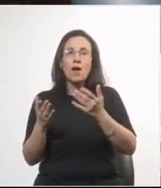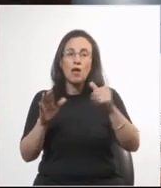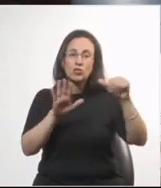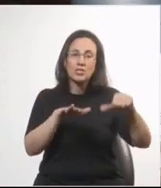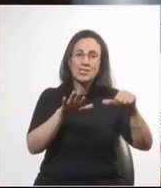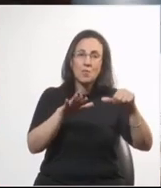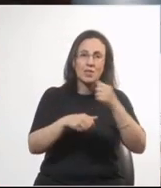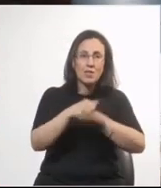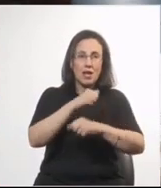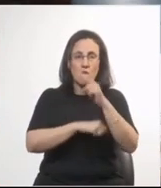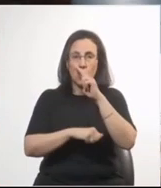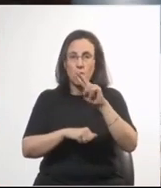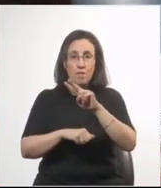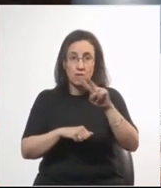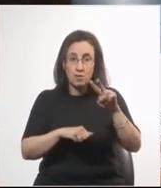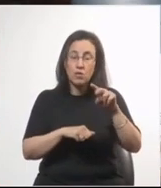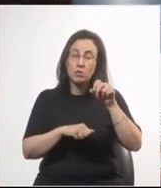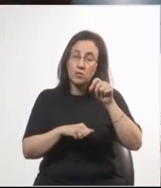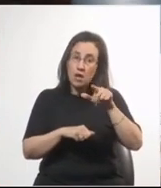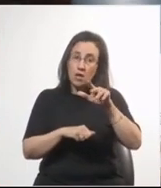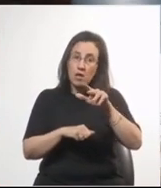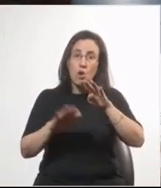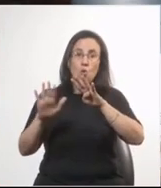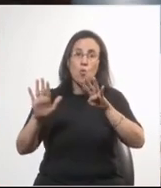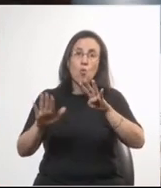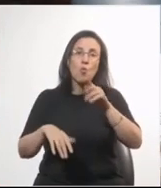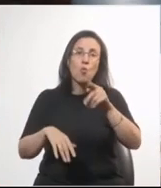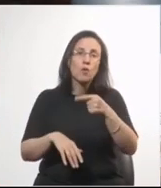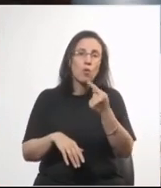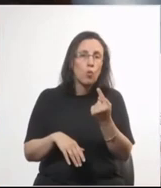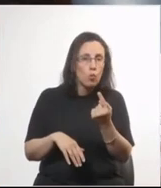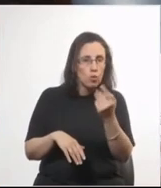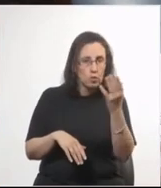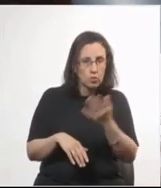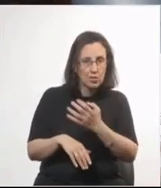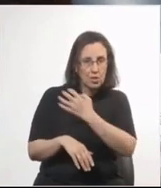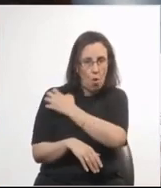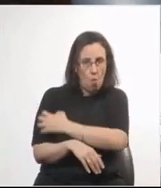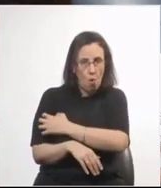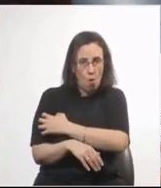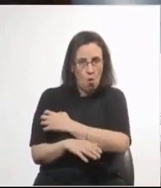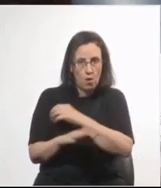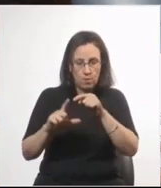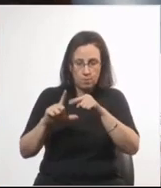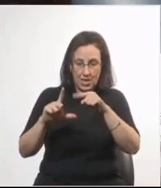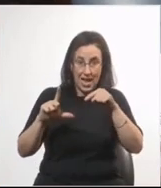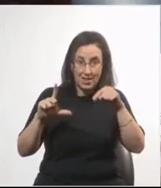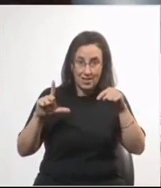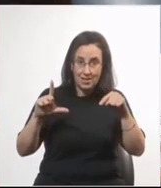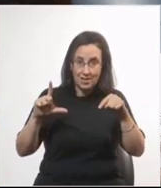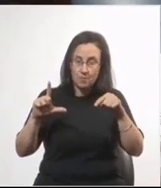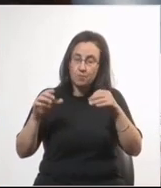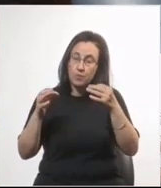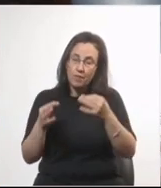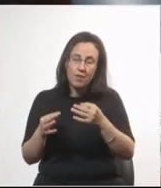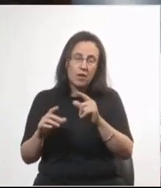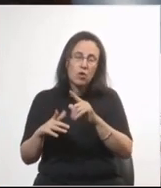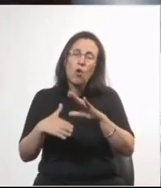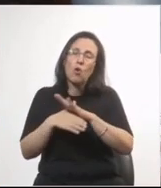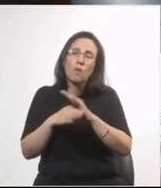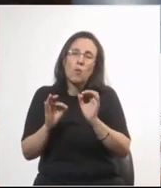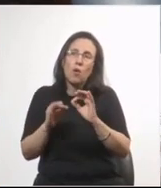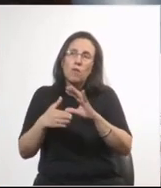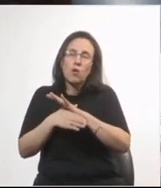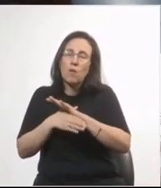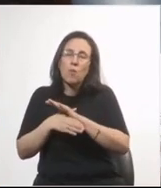del 2022, donde había estado en el 9,1%. Es cierto, no corresponde comparar